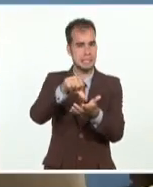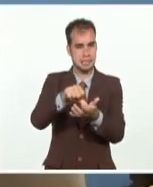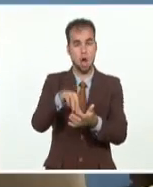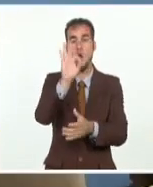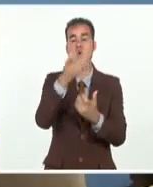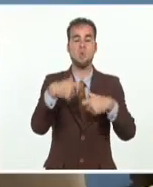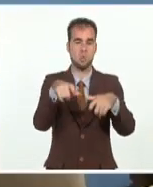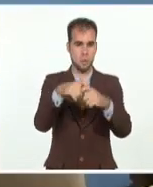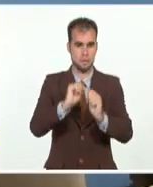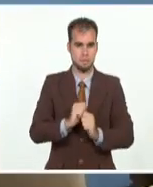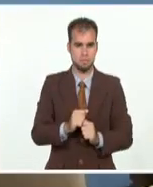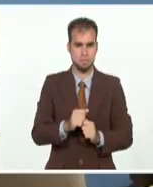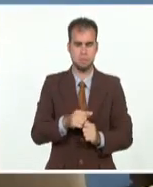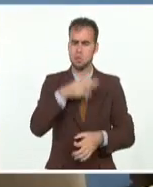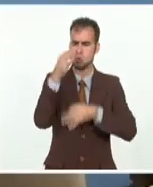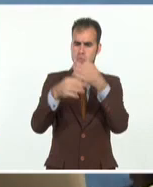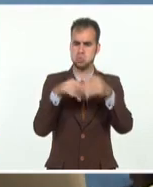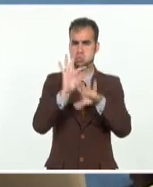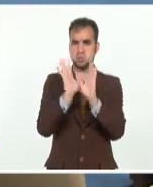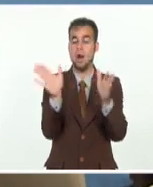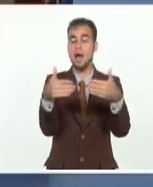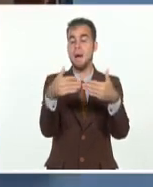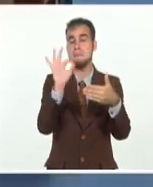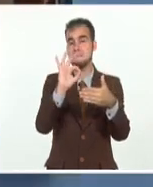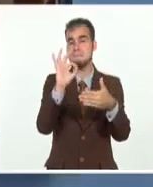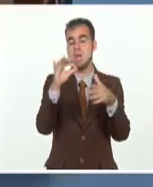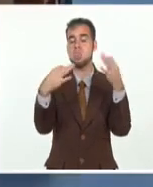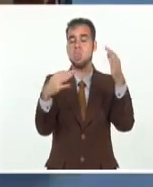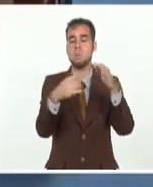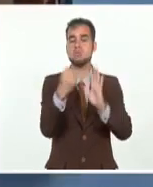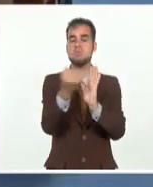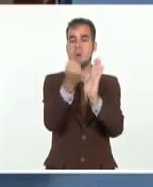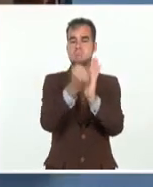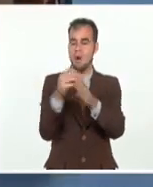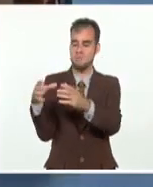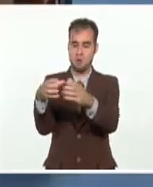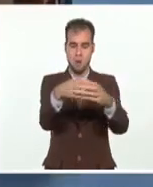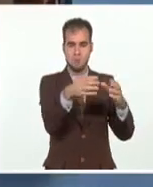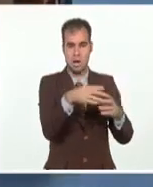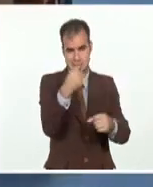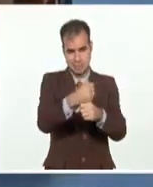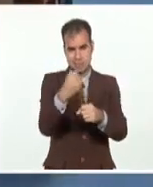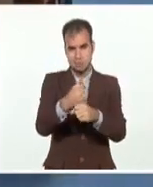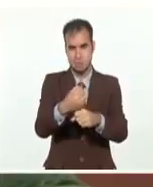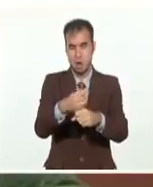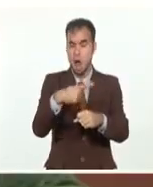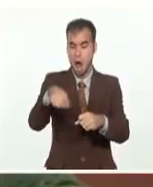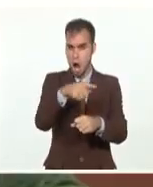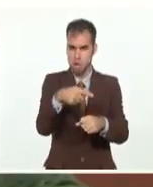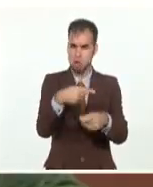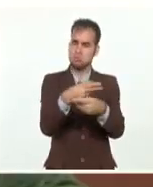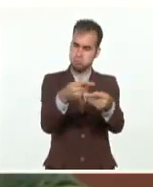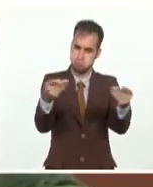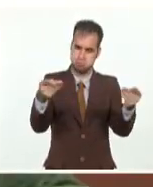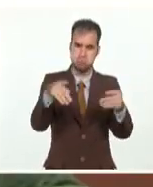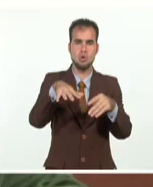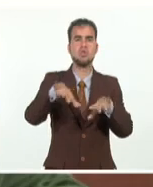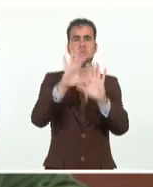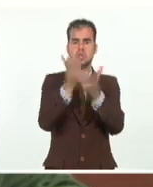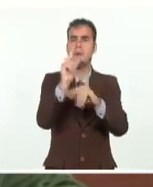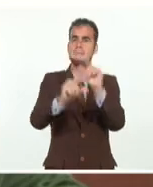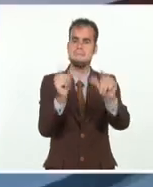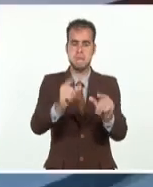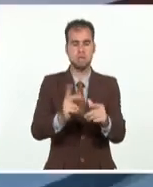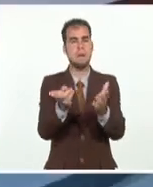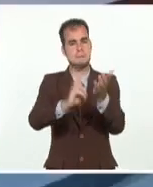discurso de clausura y los documentos aprobados en sus comisiones de trabajo, el cual llegará a las manos de todos los cuadros y organizaciones de base del partido y la